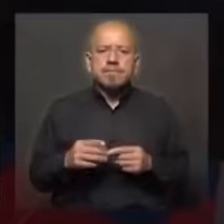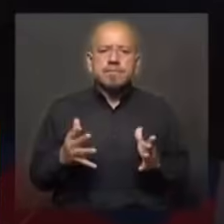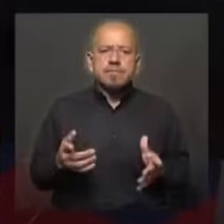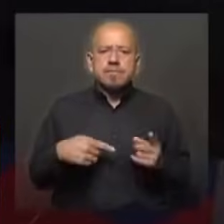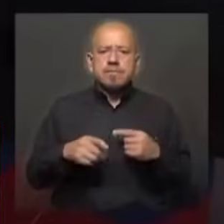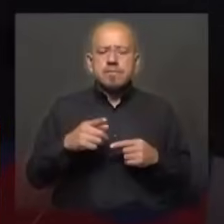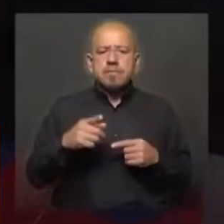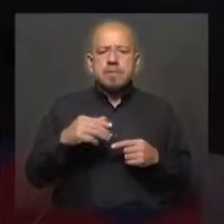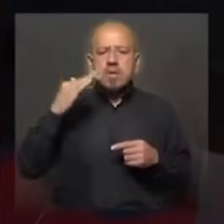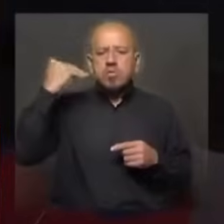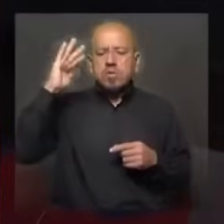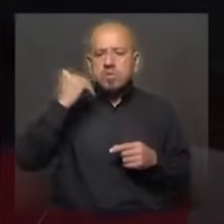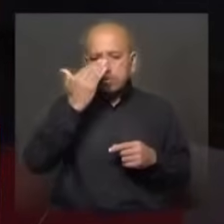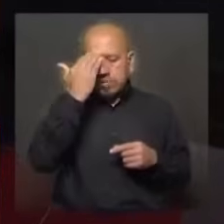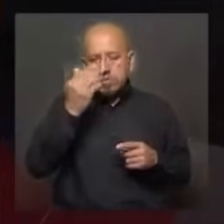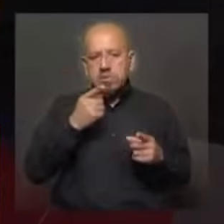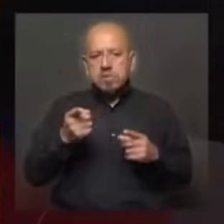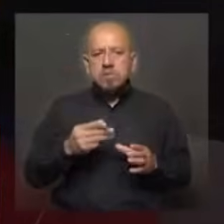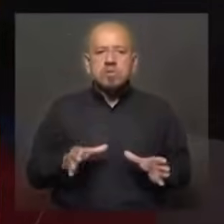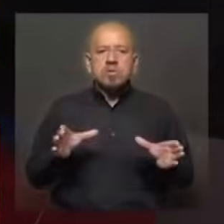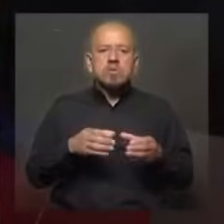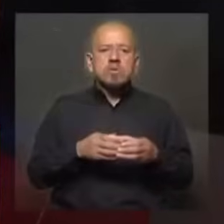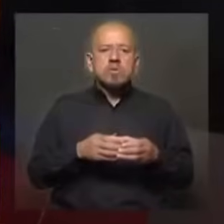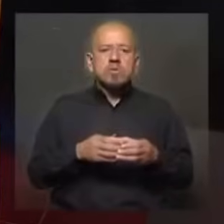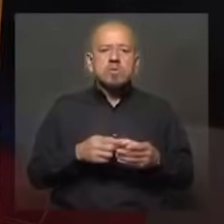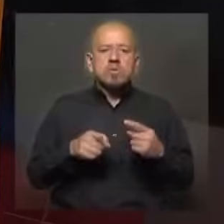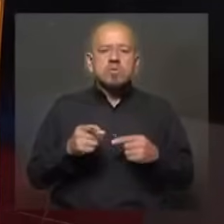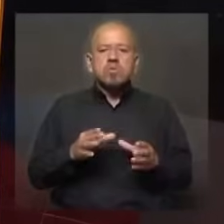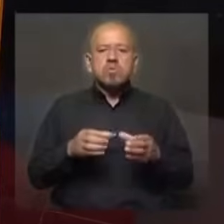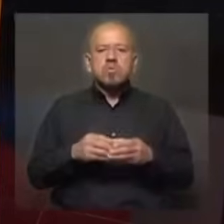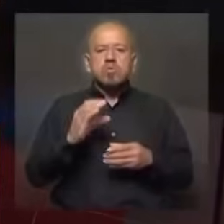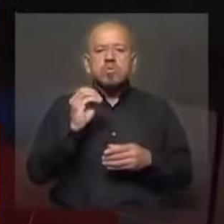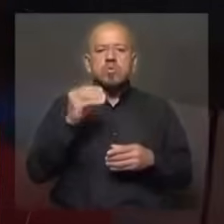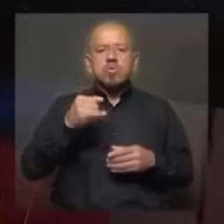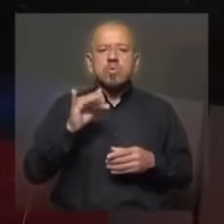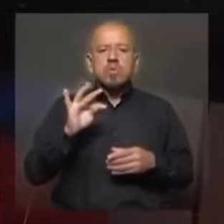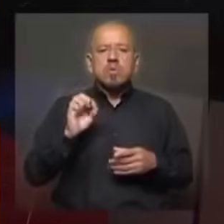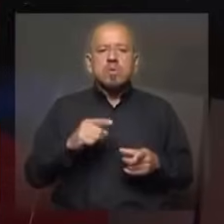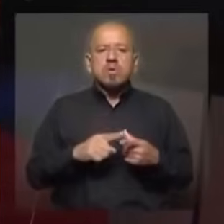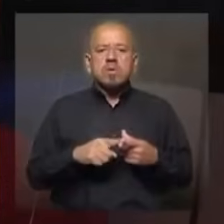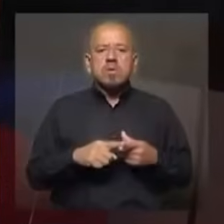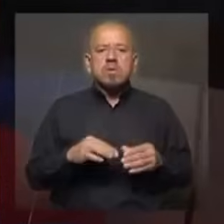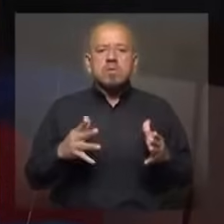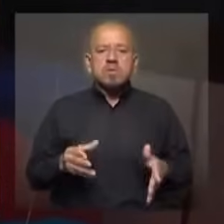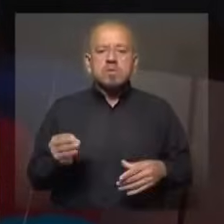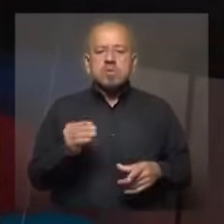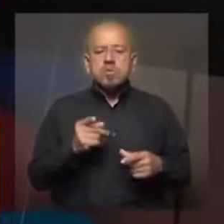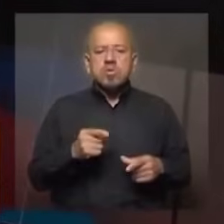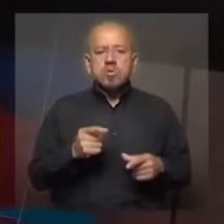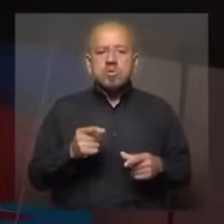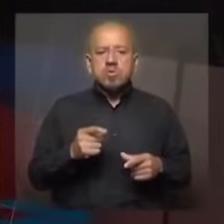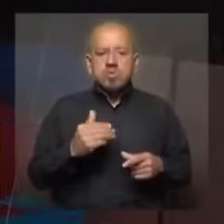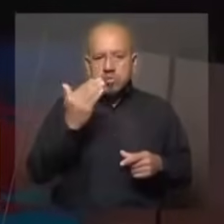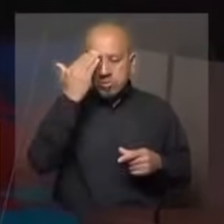de las autoridades del Frente Amplio, ni de los sectores, ni de un comité. Creo que está en manos de todos los Frente Amplistas